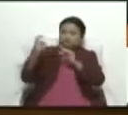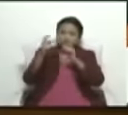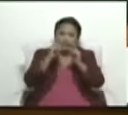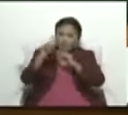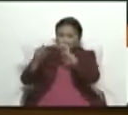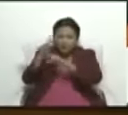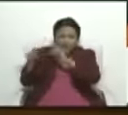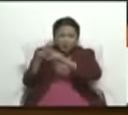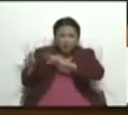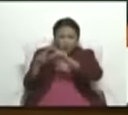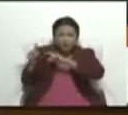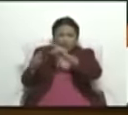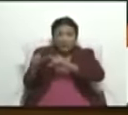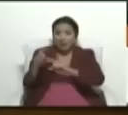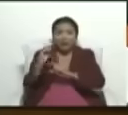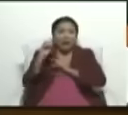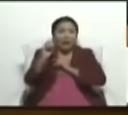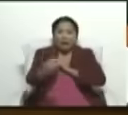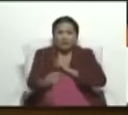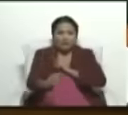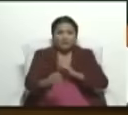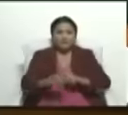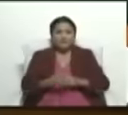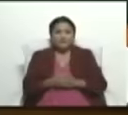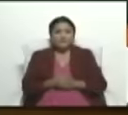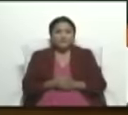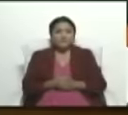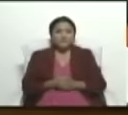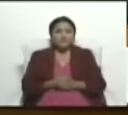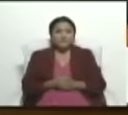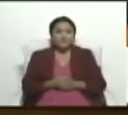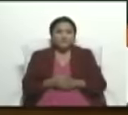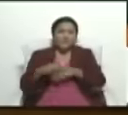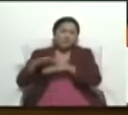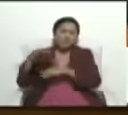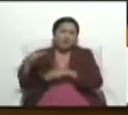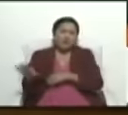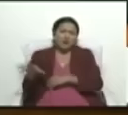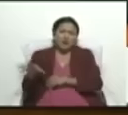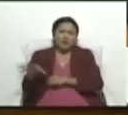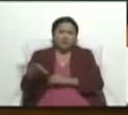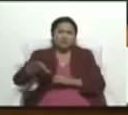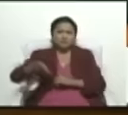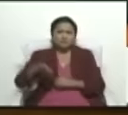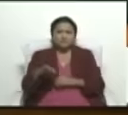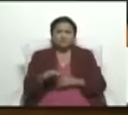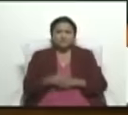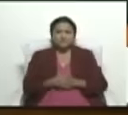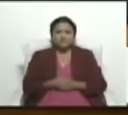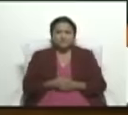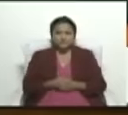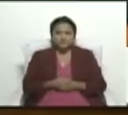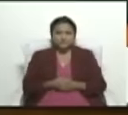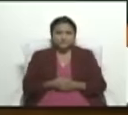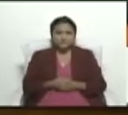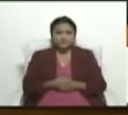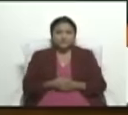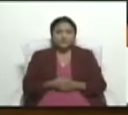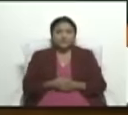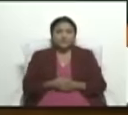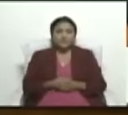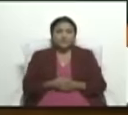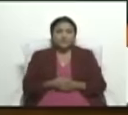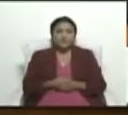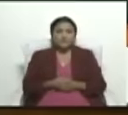de entrevistar a los hermanos Amestica. Simplemente le dejaron todo al órgano auxiliar de aquel